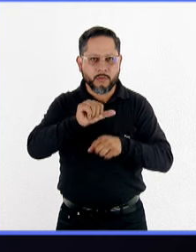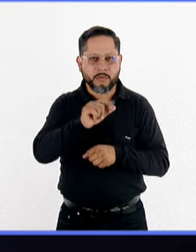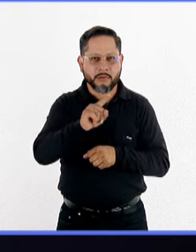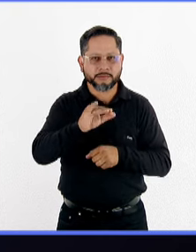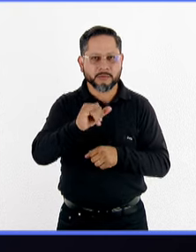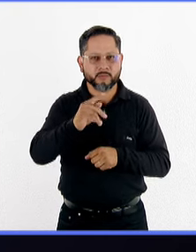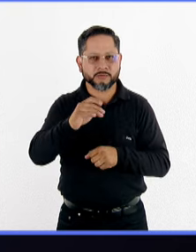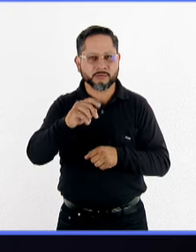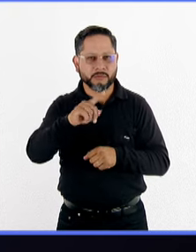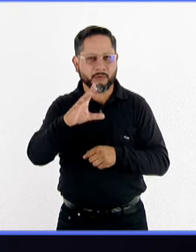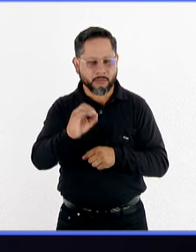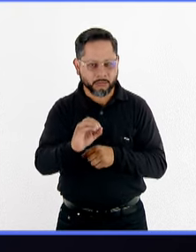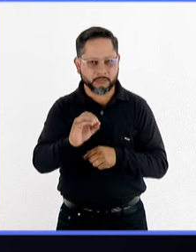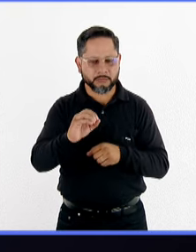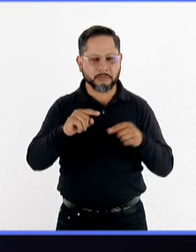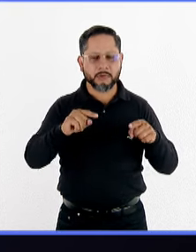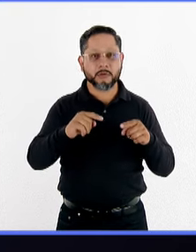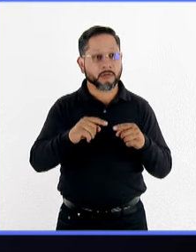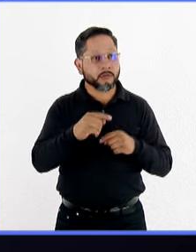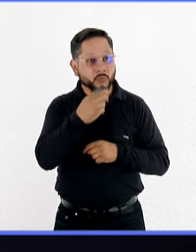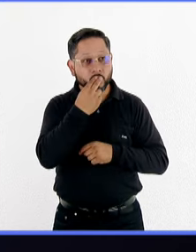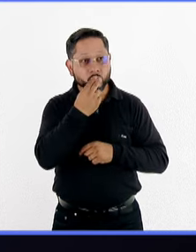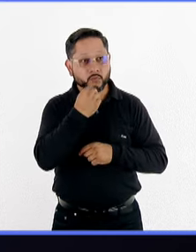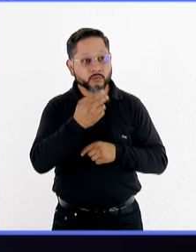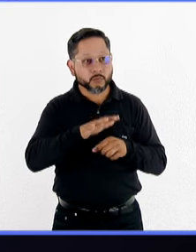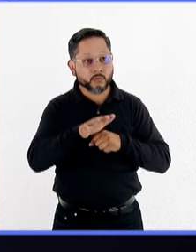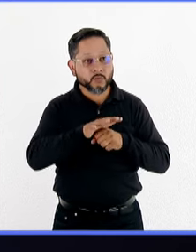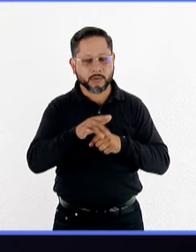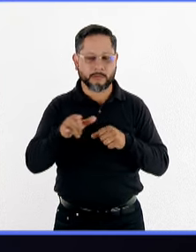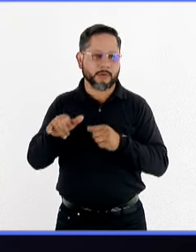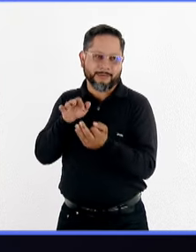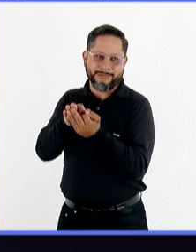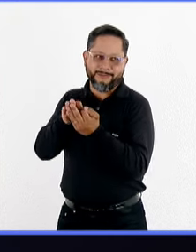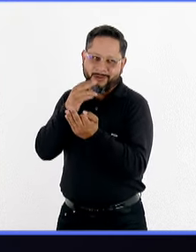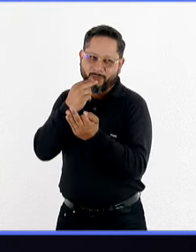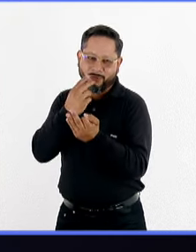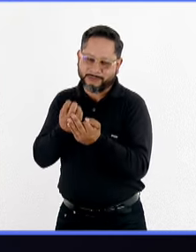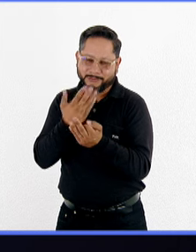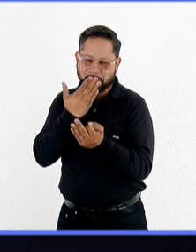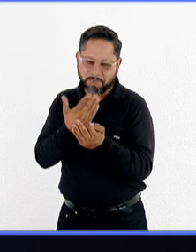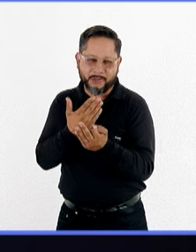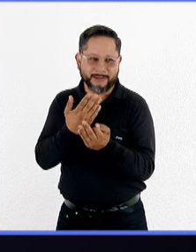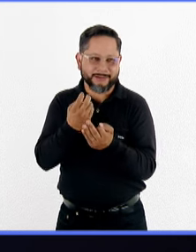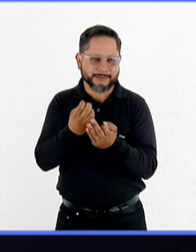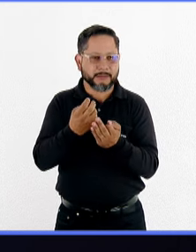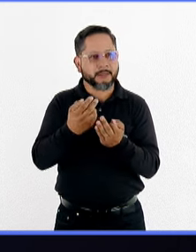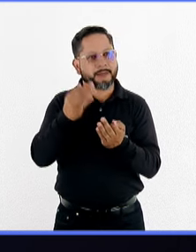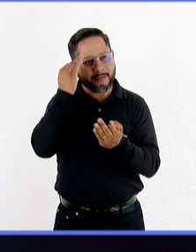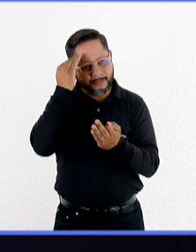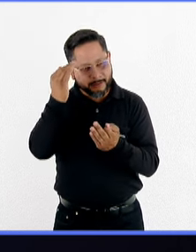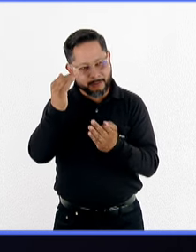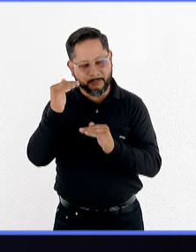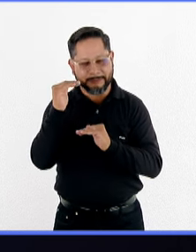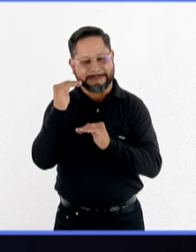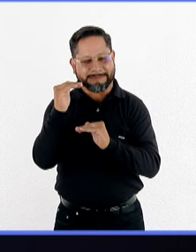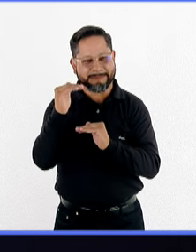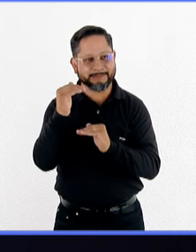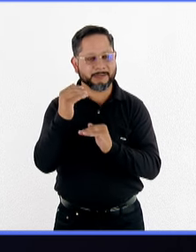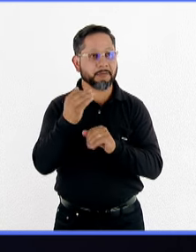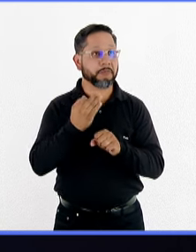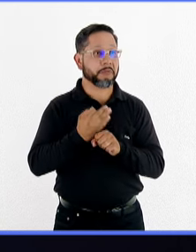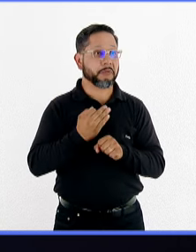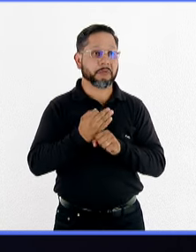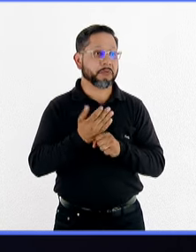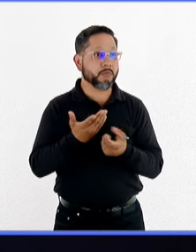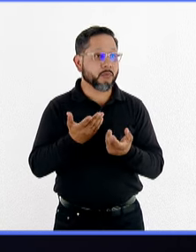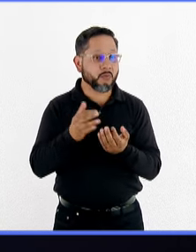desayuno. Un buen desayuno. Y ahora, ¿de postres qué nos recomendarías? Aparte de este tamal que hay que venir en la temporada, pero si no estamos en temporada